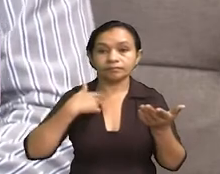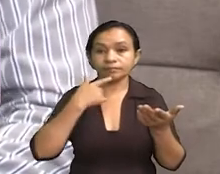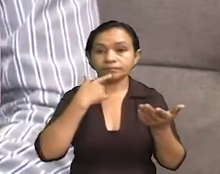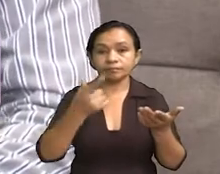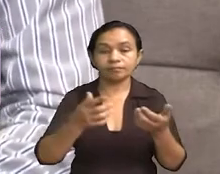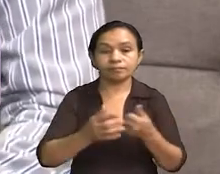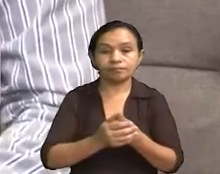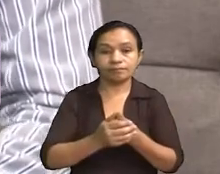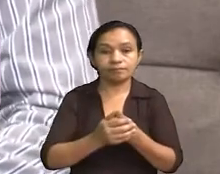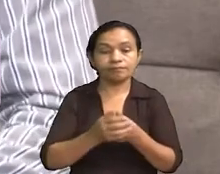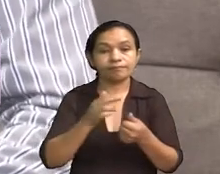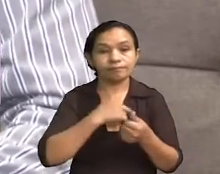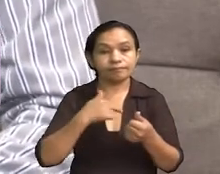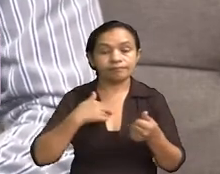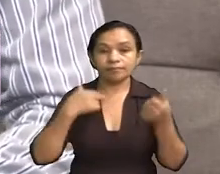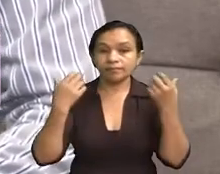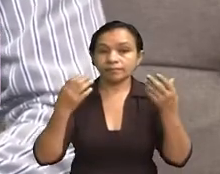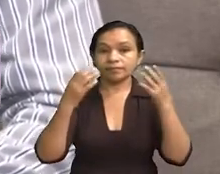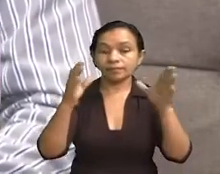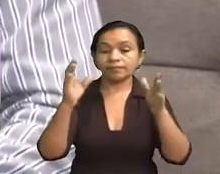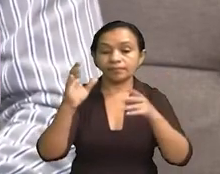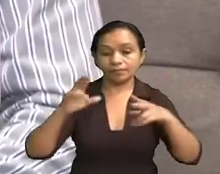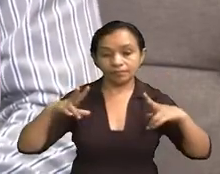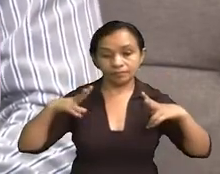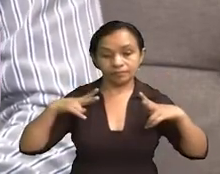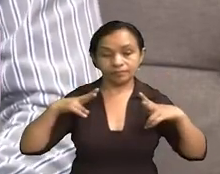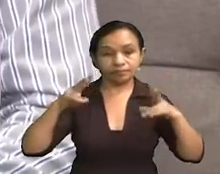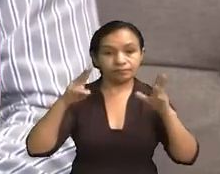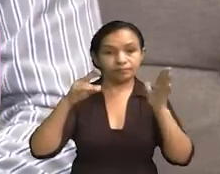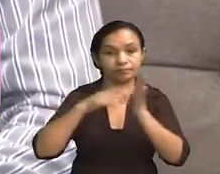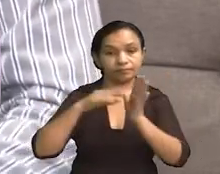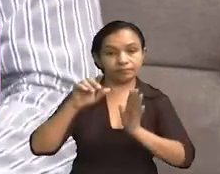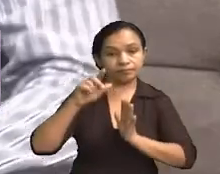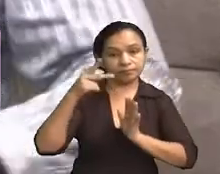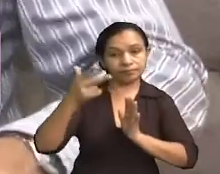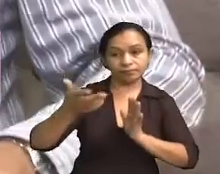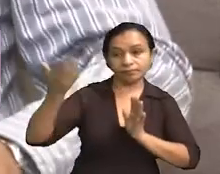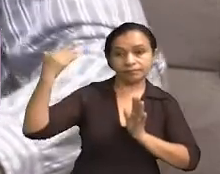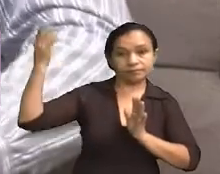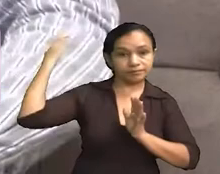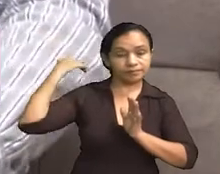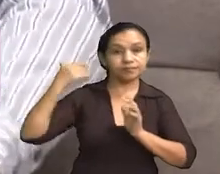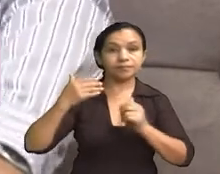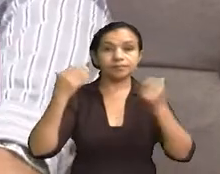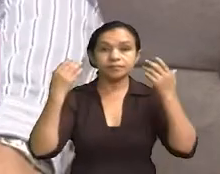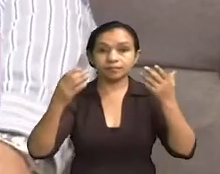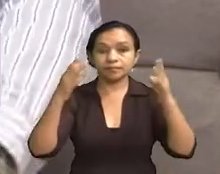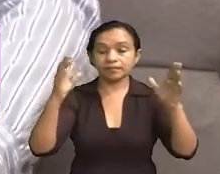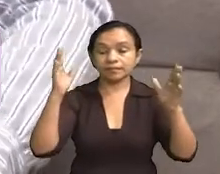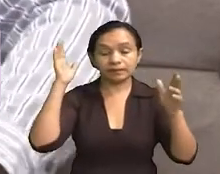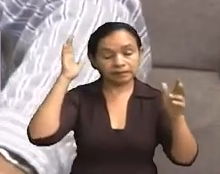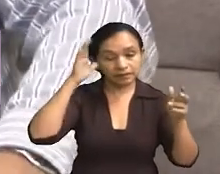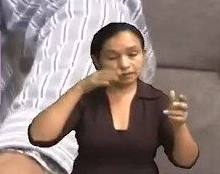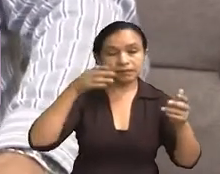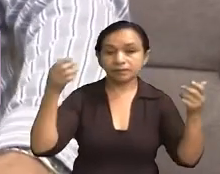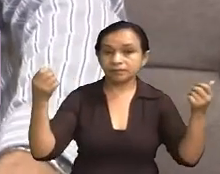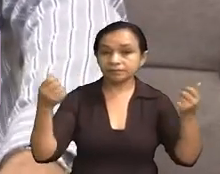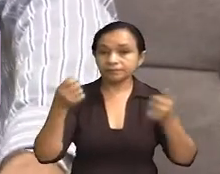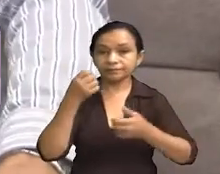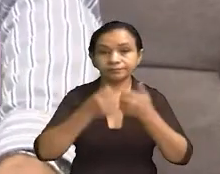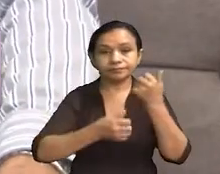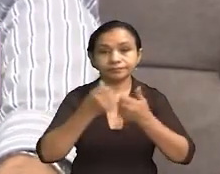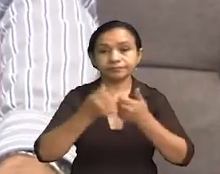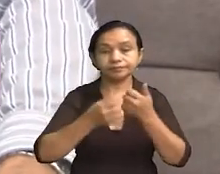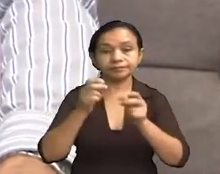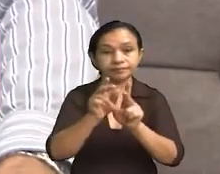partida los hechos que ocurrieron en abril del 2018. Hechos de tragedia, de desgracia también, y de retroceso